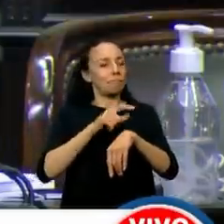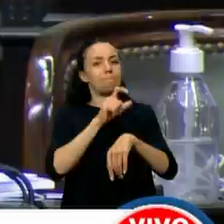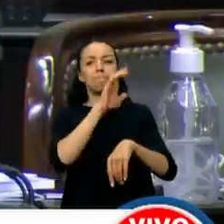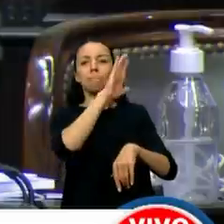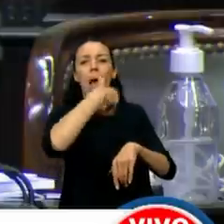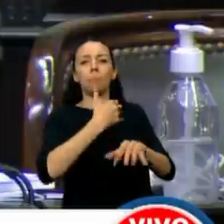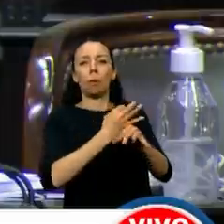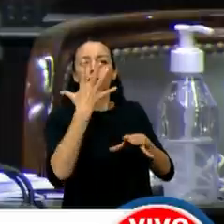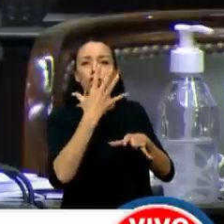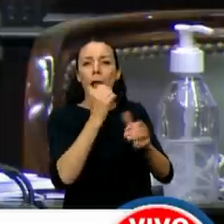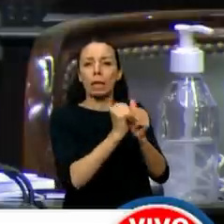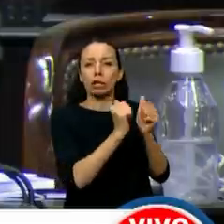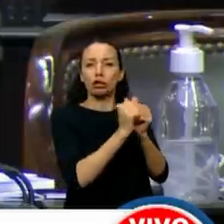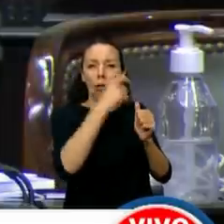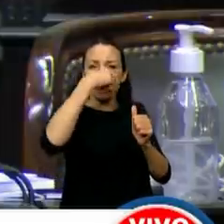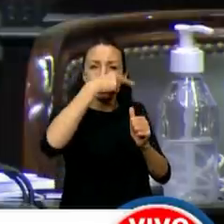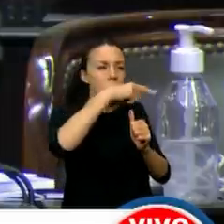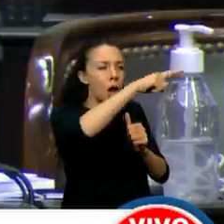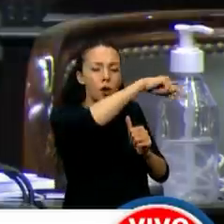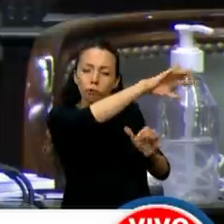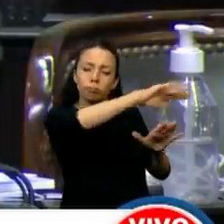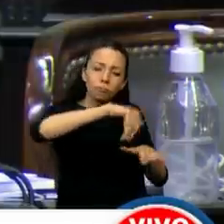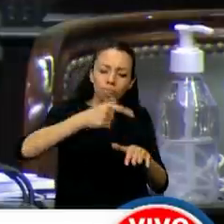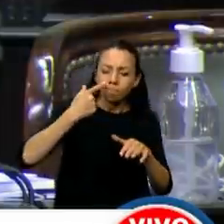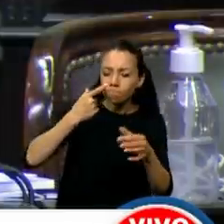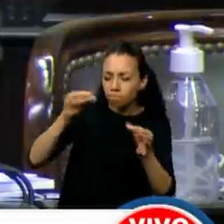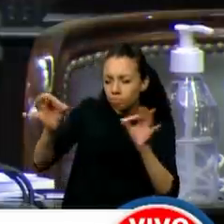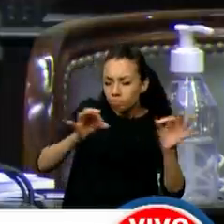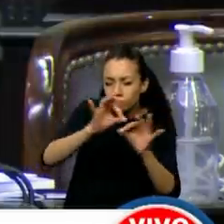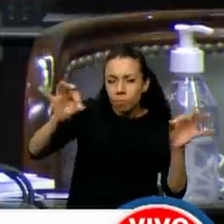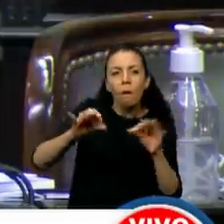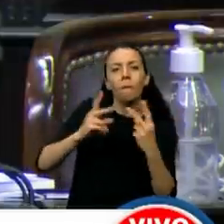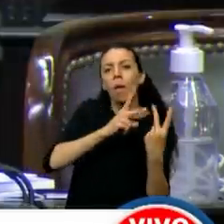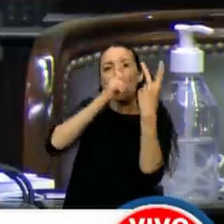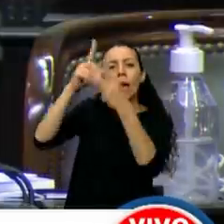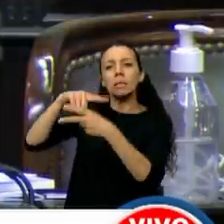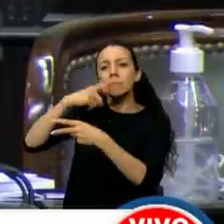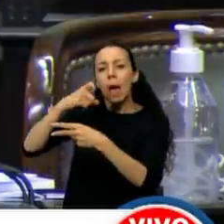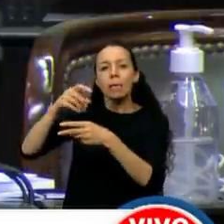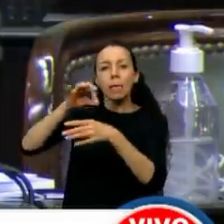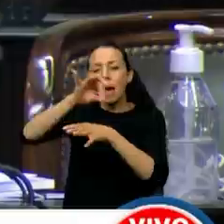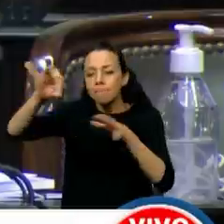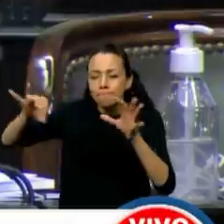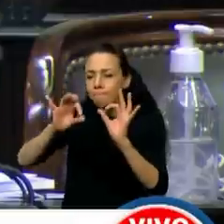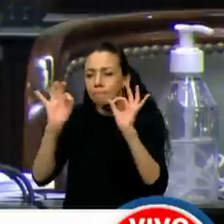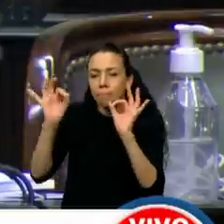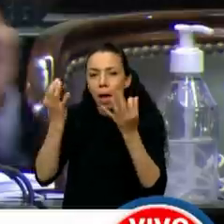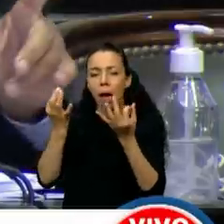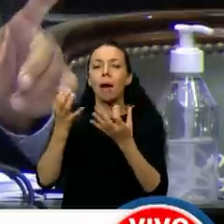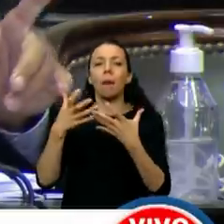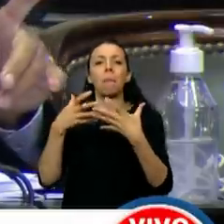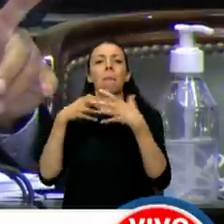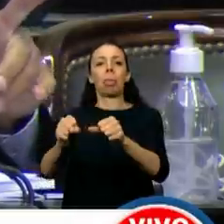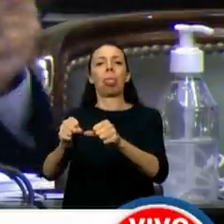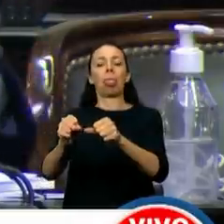del chaco levantaron un plan o viajaron a españa al archivo de indias y allí pudieron comprobar que lo que no